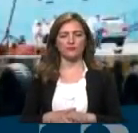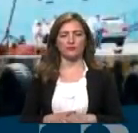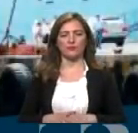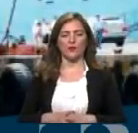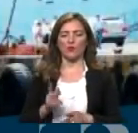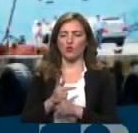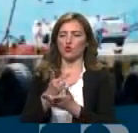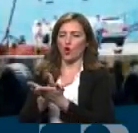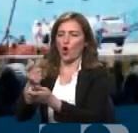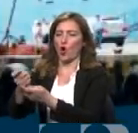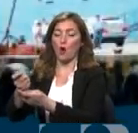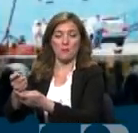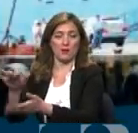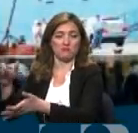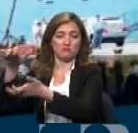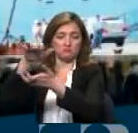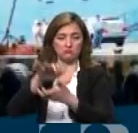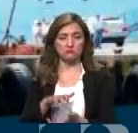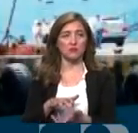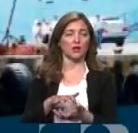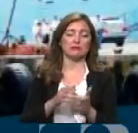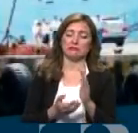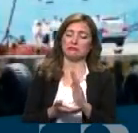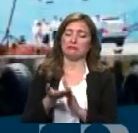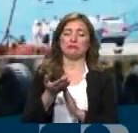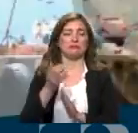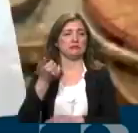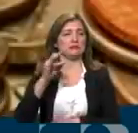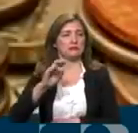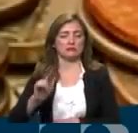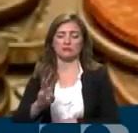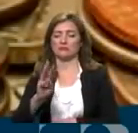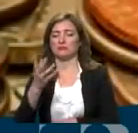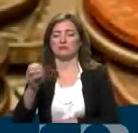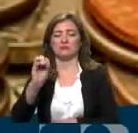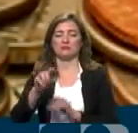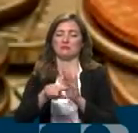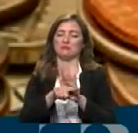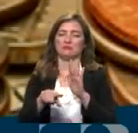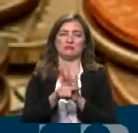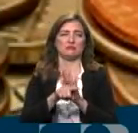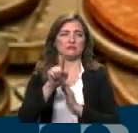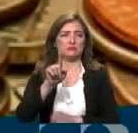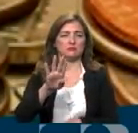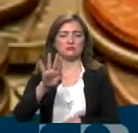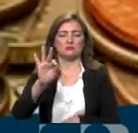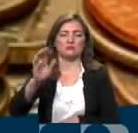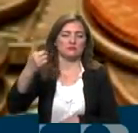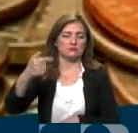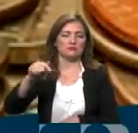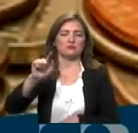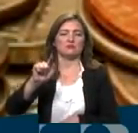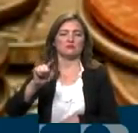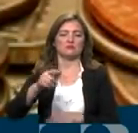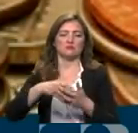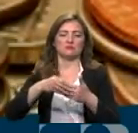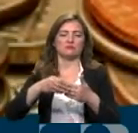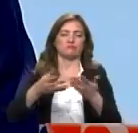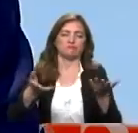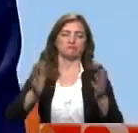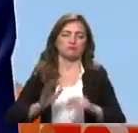importaciones crecieron 17,6% y han dejado un saldo negativo de 149 millones de